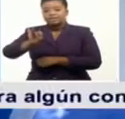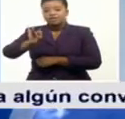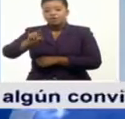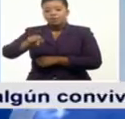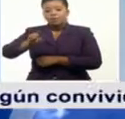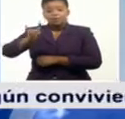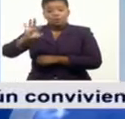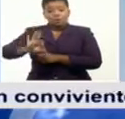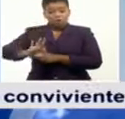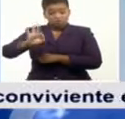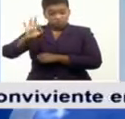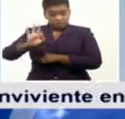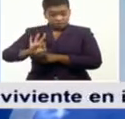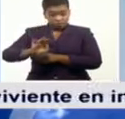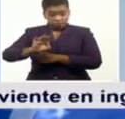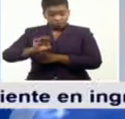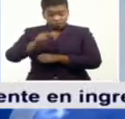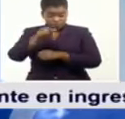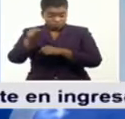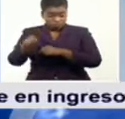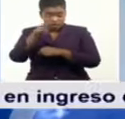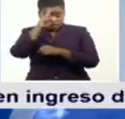97,9% de los que están ingresados,